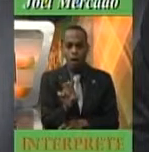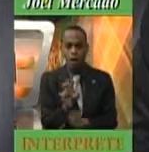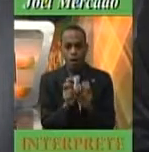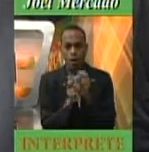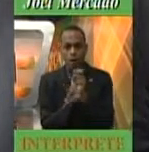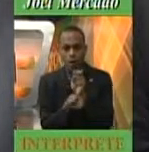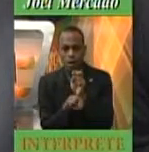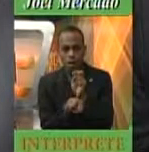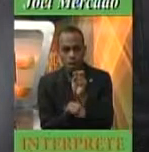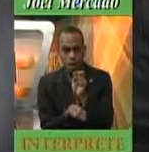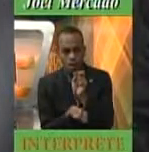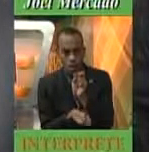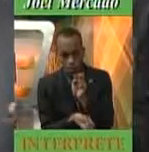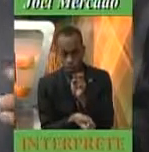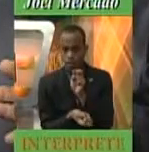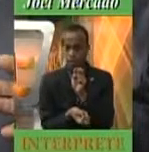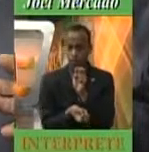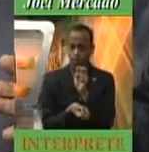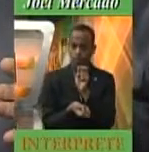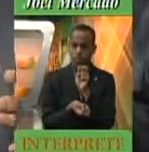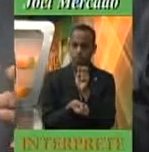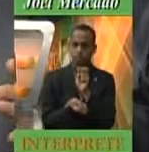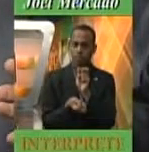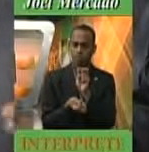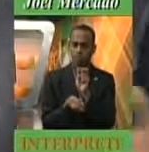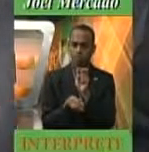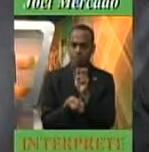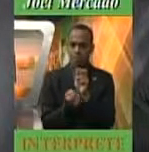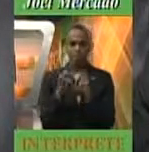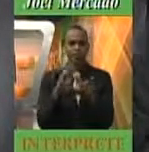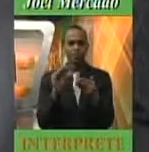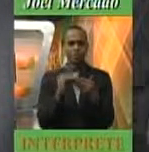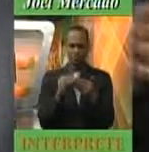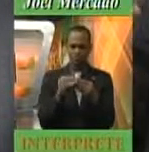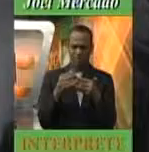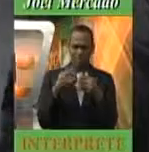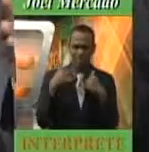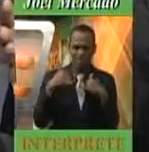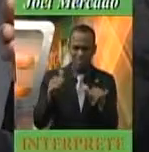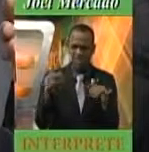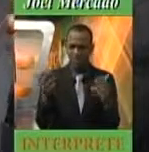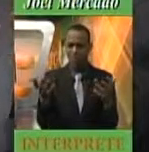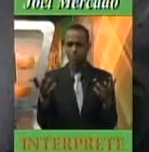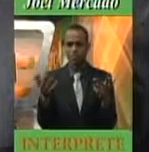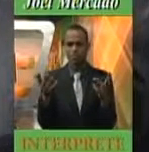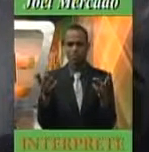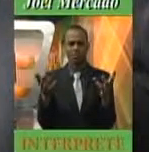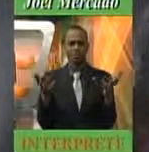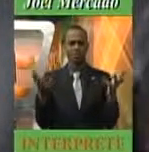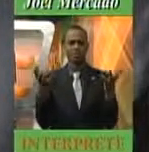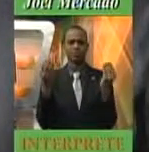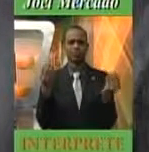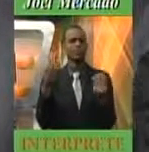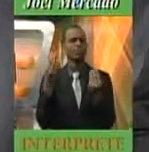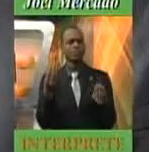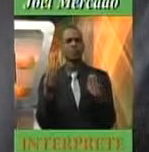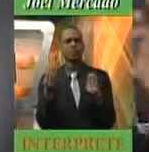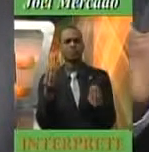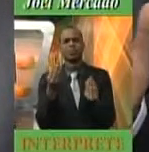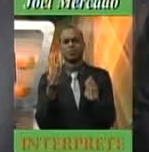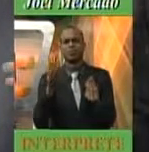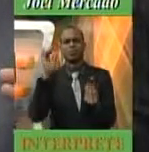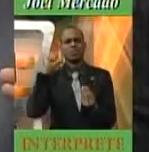se queda. Y tú dices, pero Dios mío, todavía es una maldición de los dioses. Todavía es una